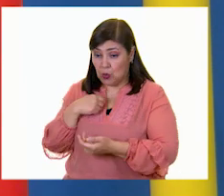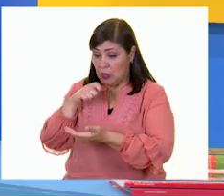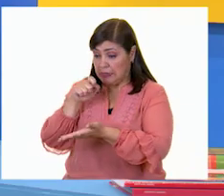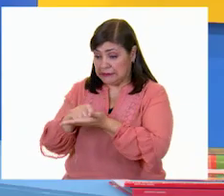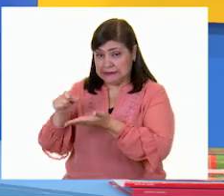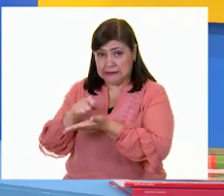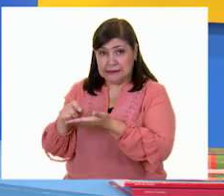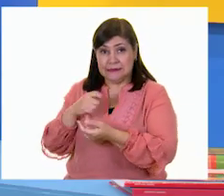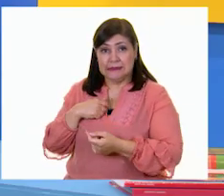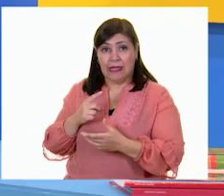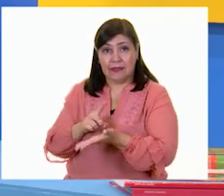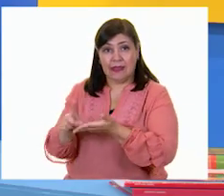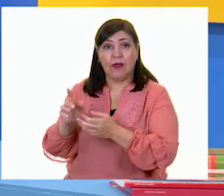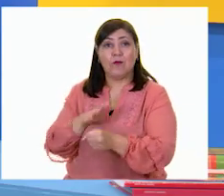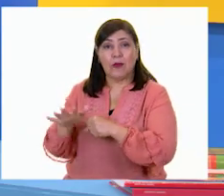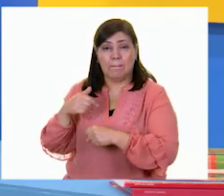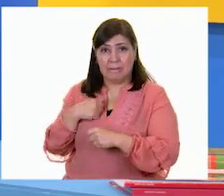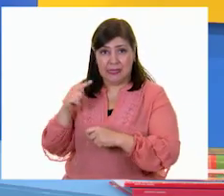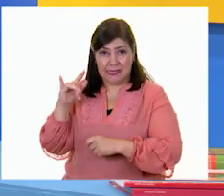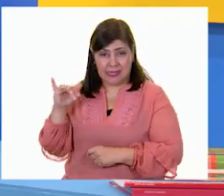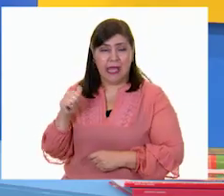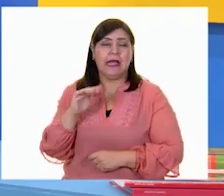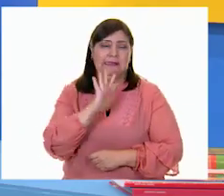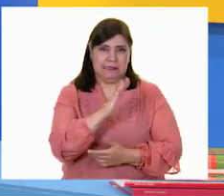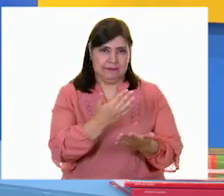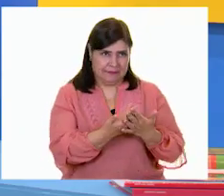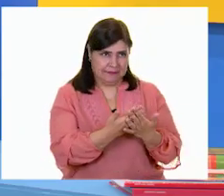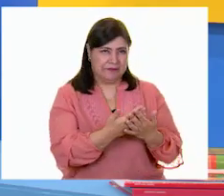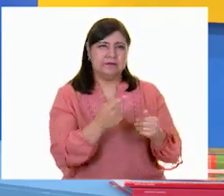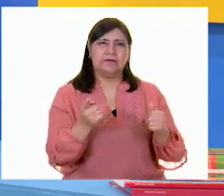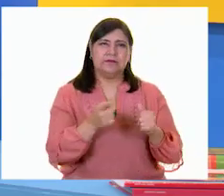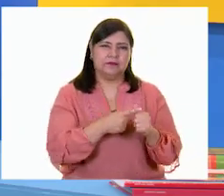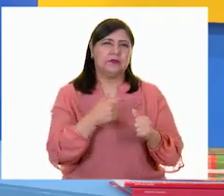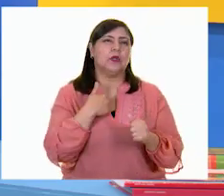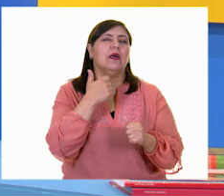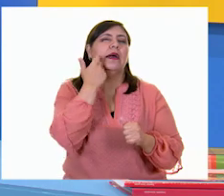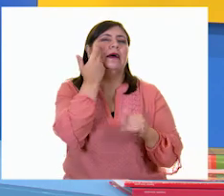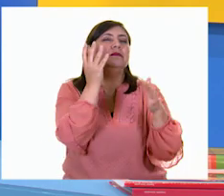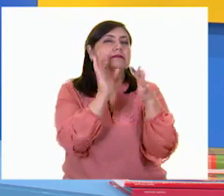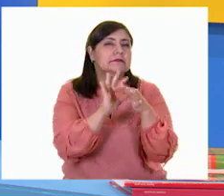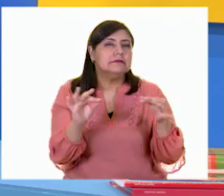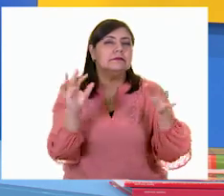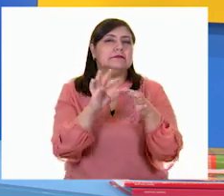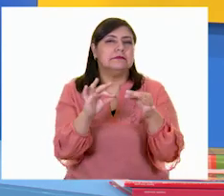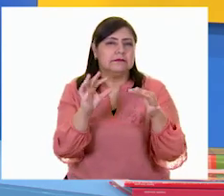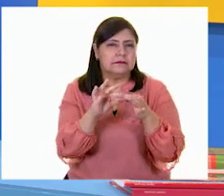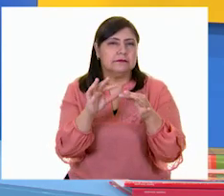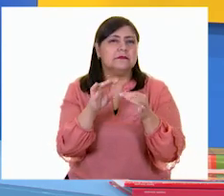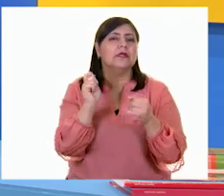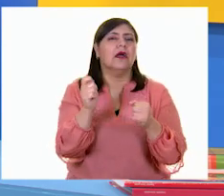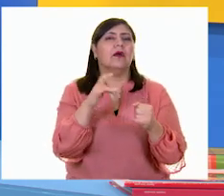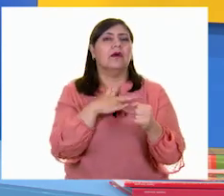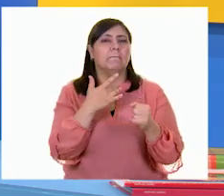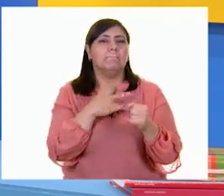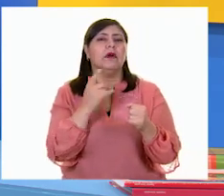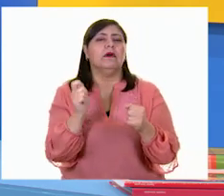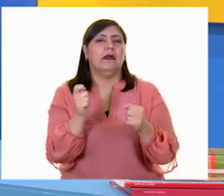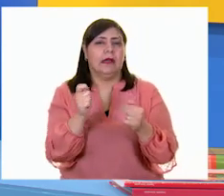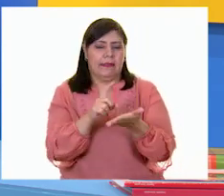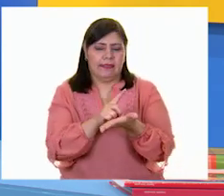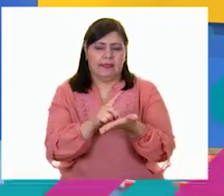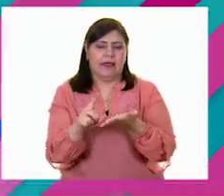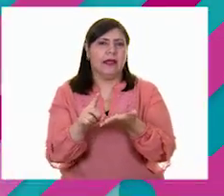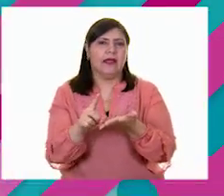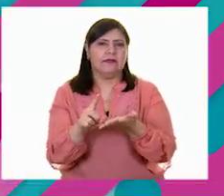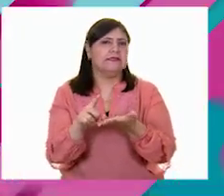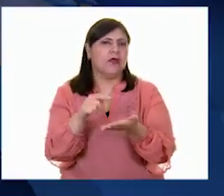Ay, por favor, María, espérame tantito. Y primero quiero explicarles qué datos de la dirección postal deben incluirse